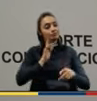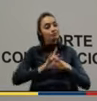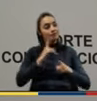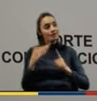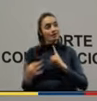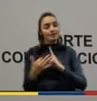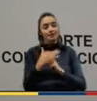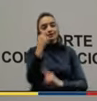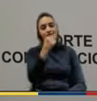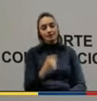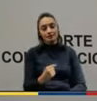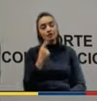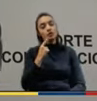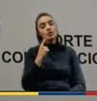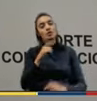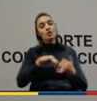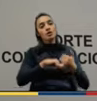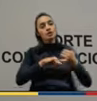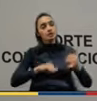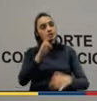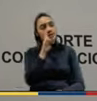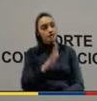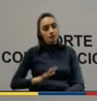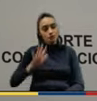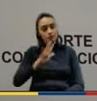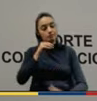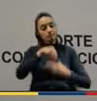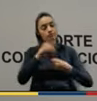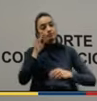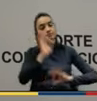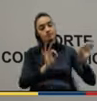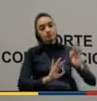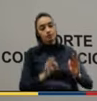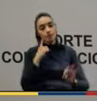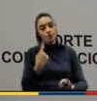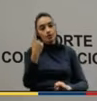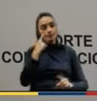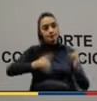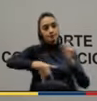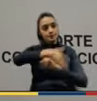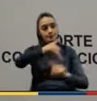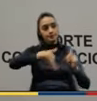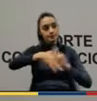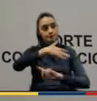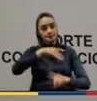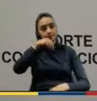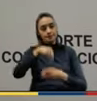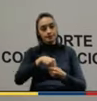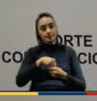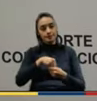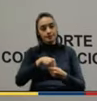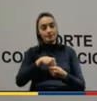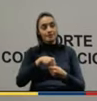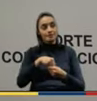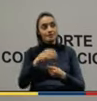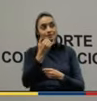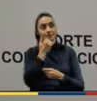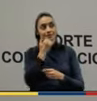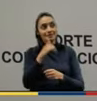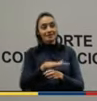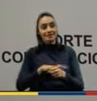negativamente la autonomía nacional en la formulación y ejecución de políticas ambientales. Y aquí quiero advertir algo que ha pasado en la